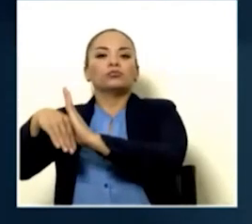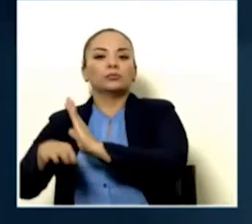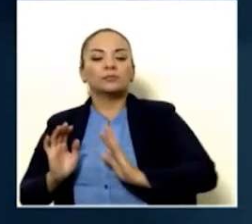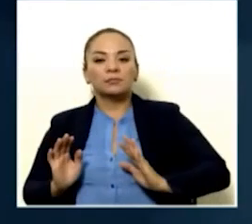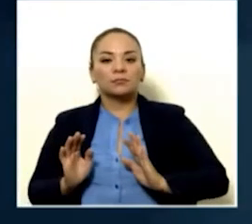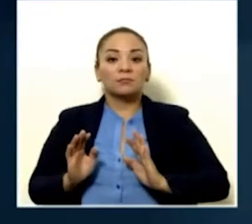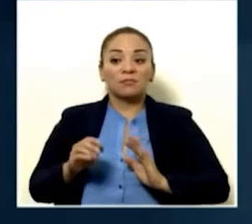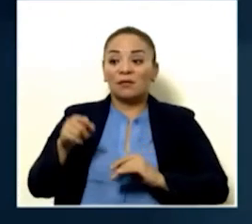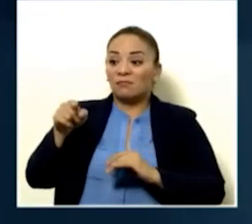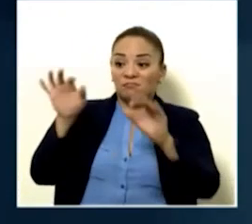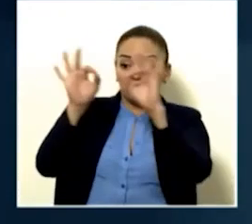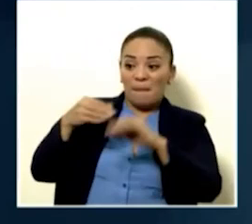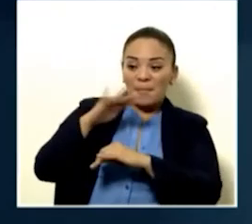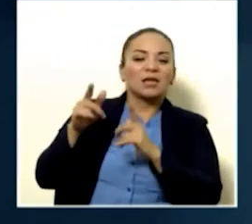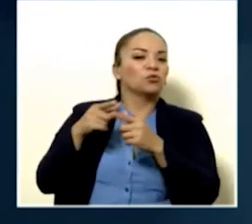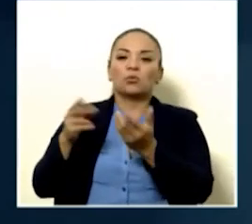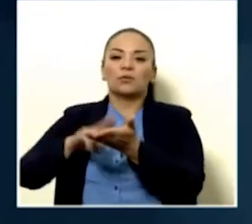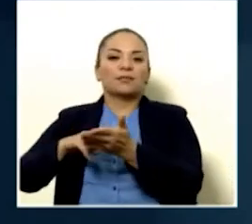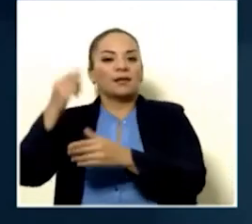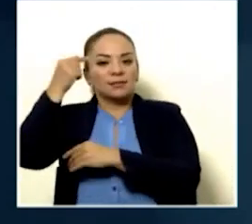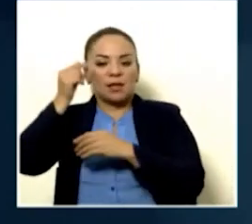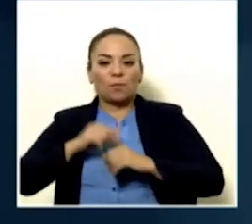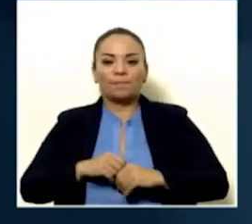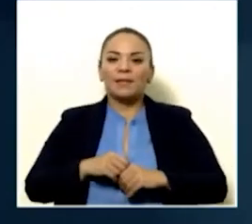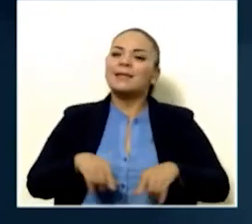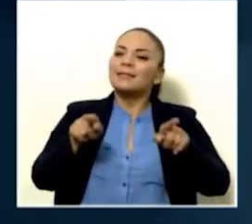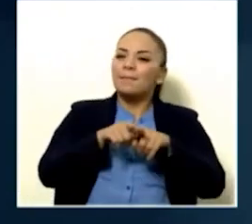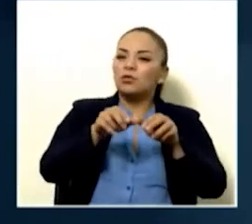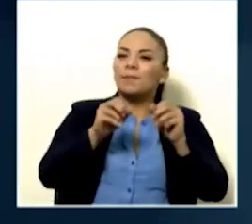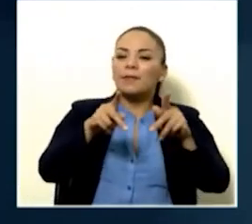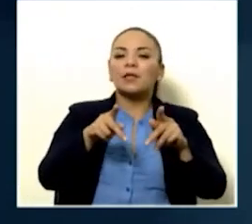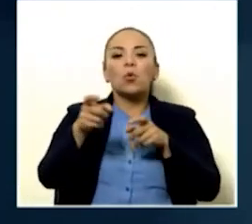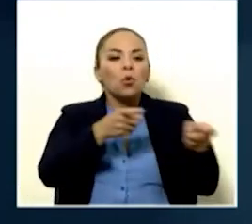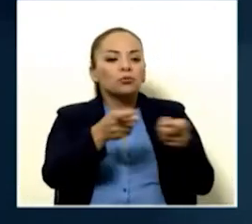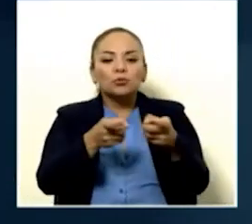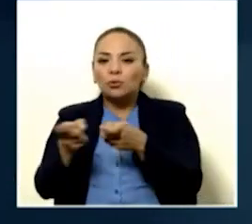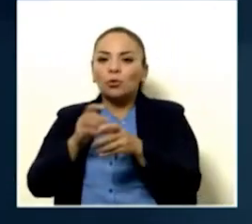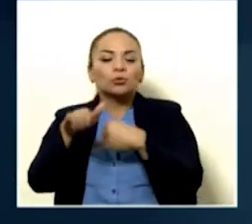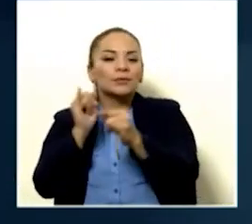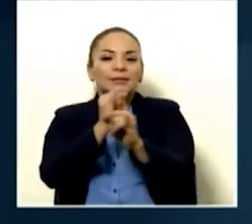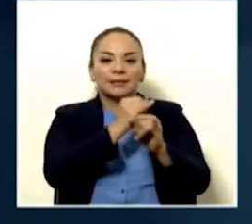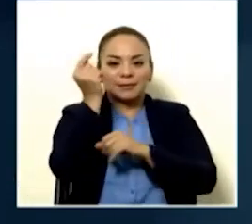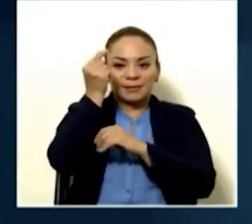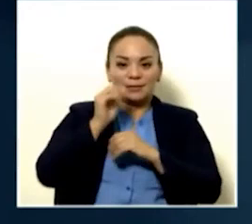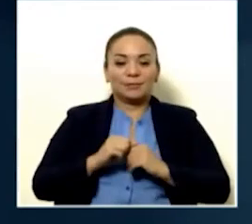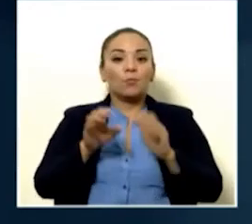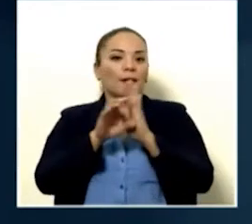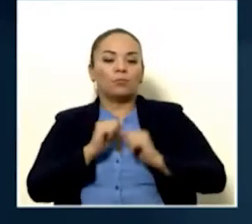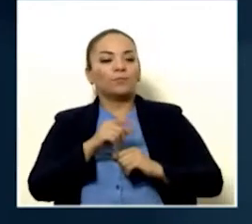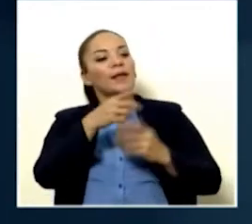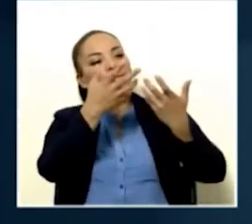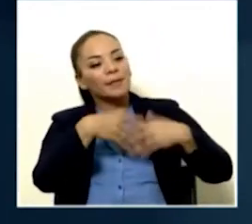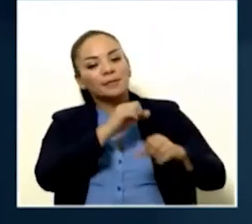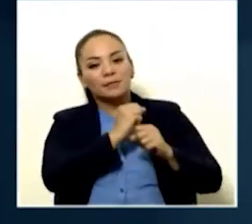que ya no pueden contratar con el Estado, pero que también permite un control cruzado a lo largo de todas las instituciones del Estado. Entonces, si están con una